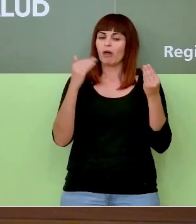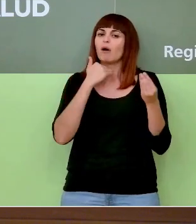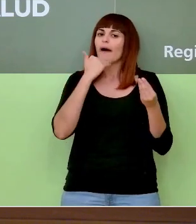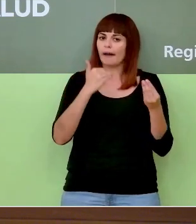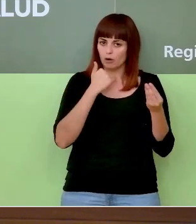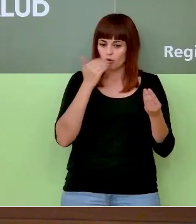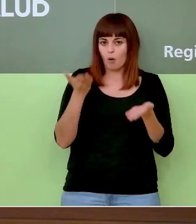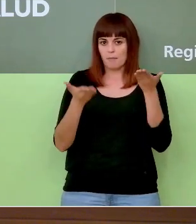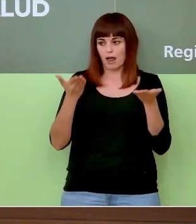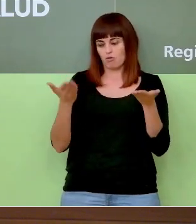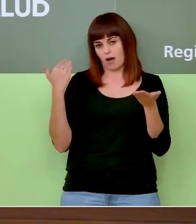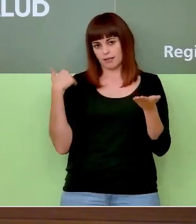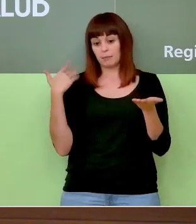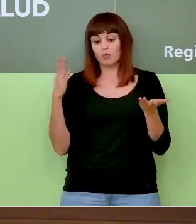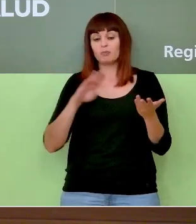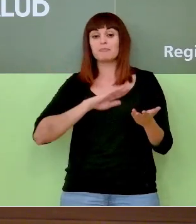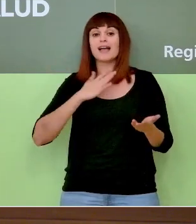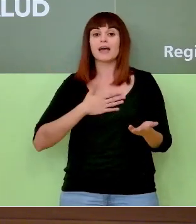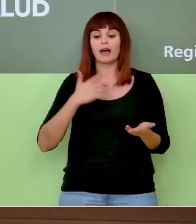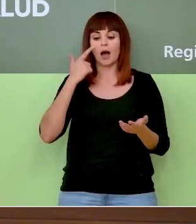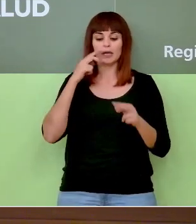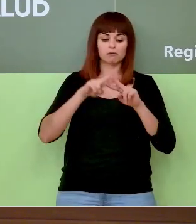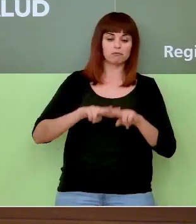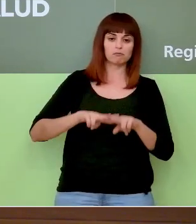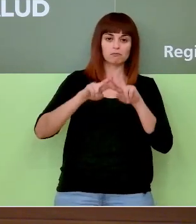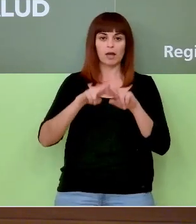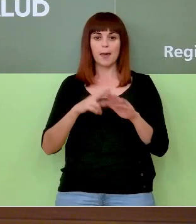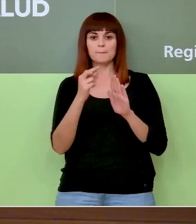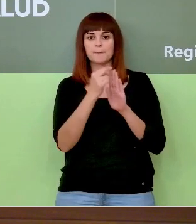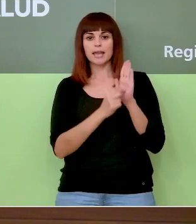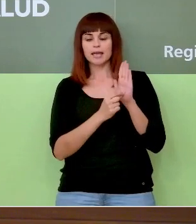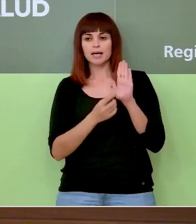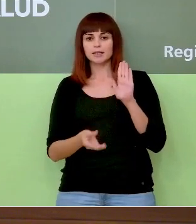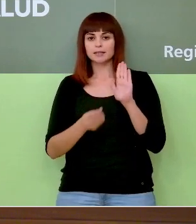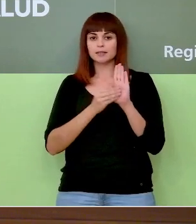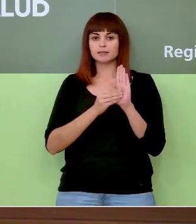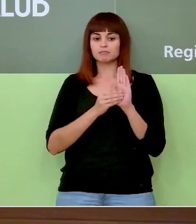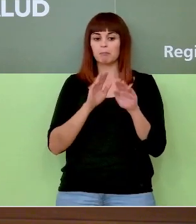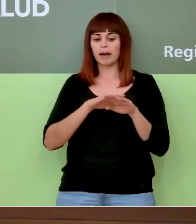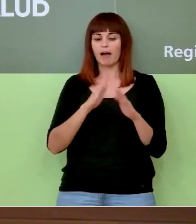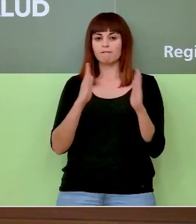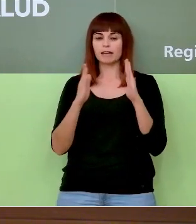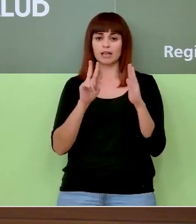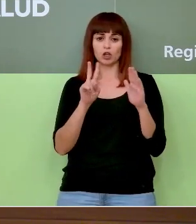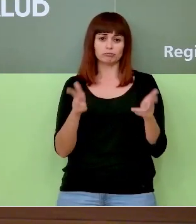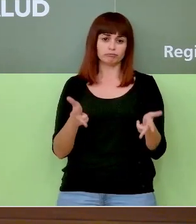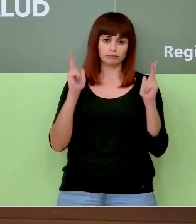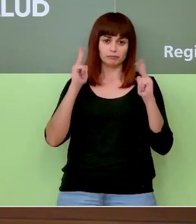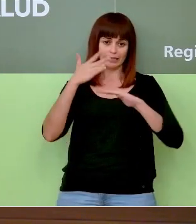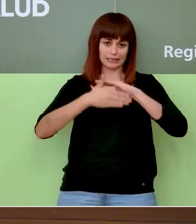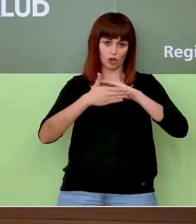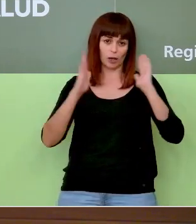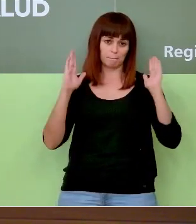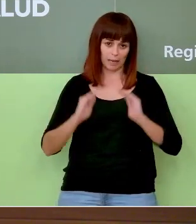cifras que tenían, pero bueno, mañana se evaluará si se tiene que tomar alguna medida de liberación de toma de medidas restrictivas de las que